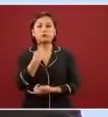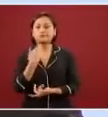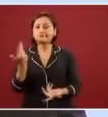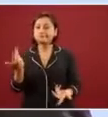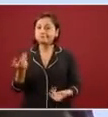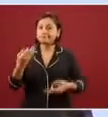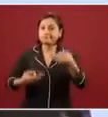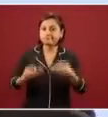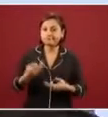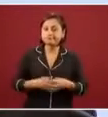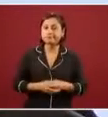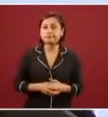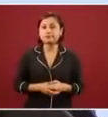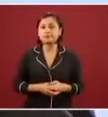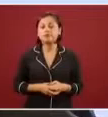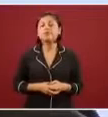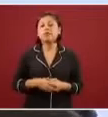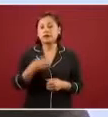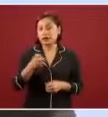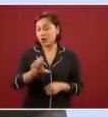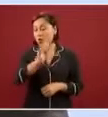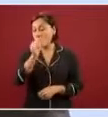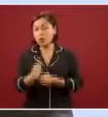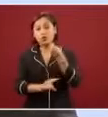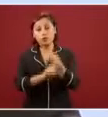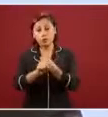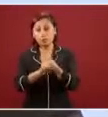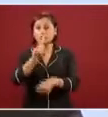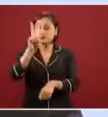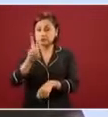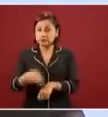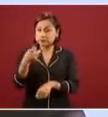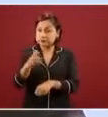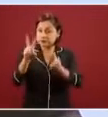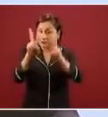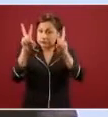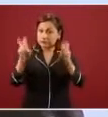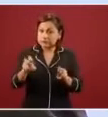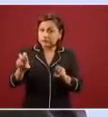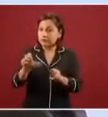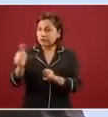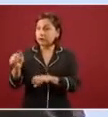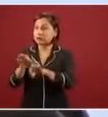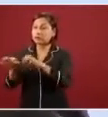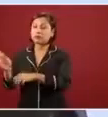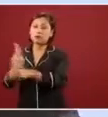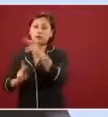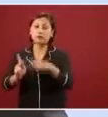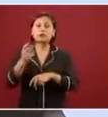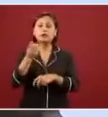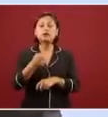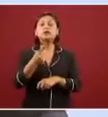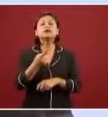autoridad. También hay una afectación importante ya desde hace muchos años de esta subcontratación ilegal a los ingresos públicos y en particular